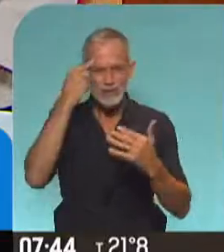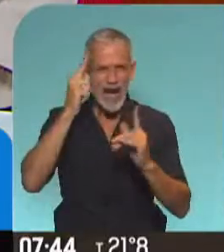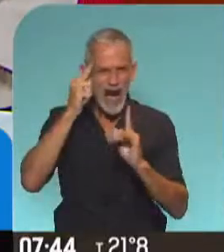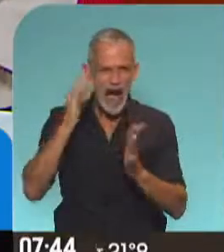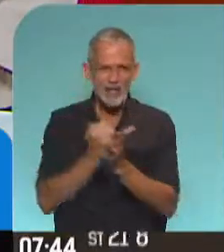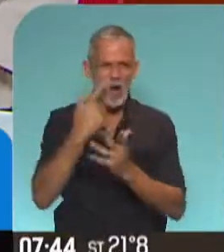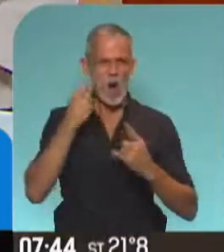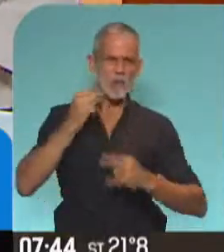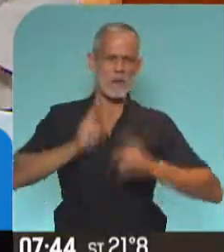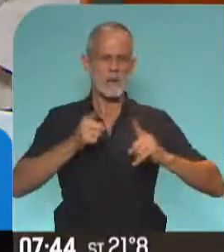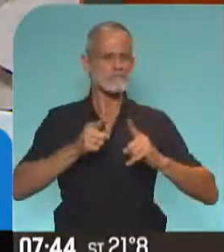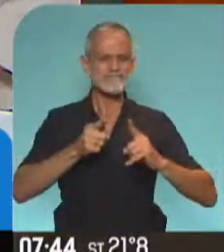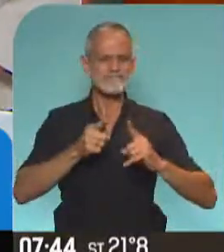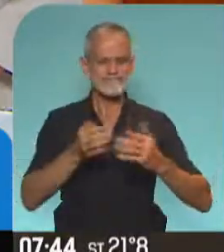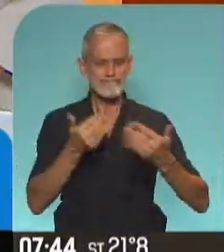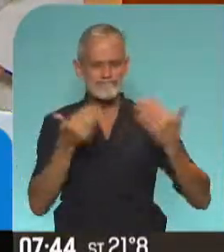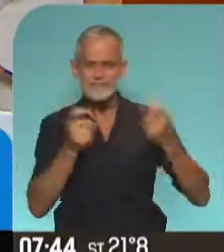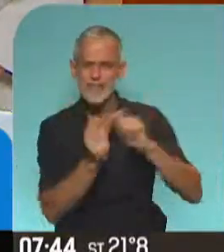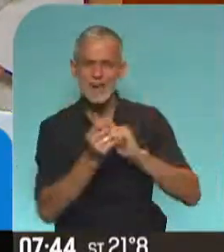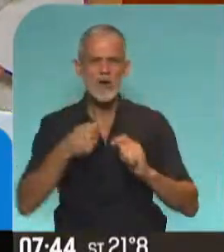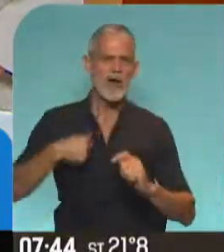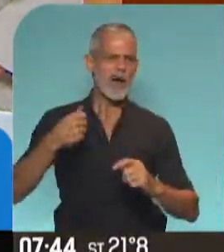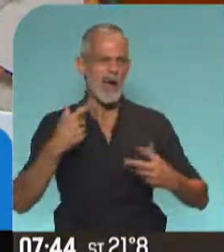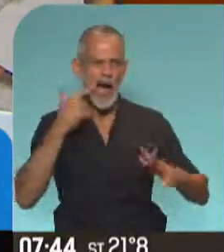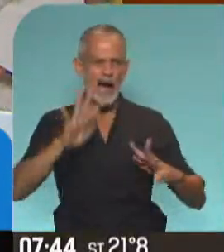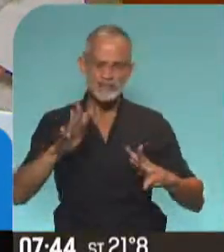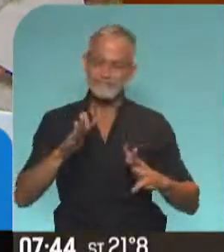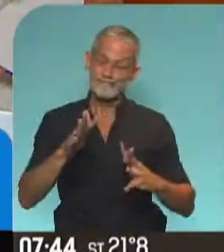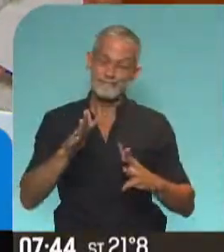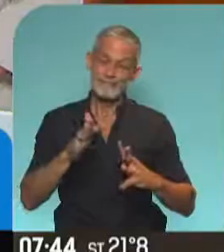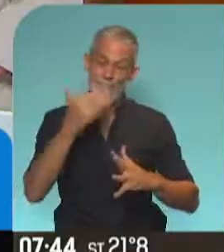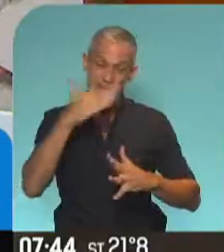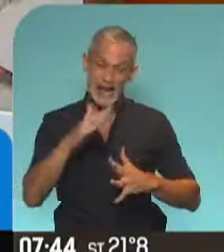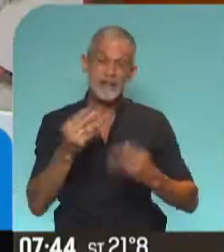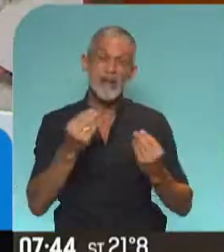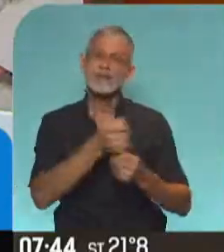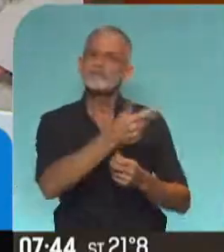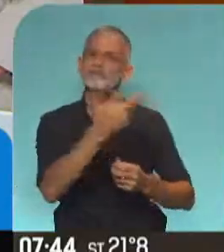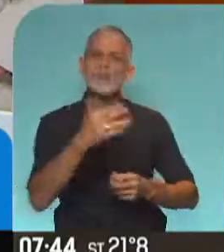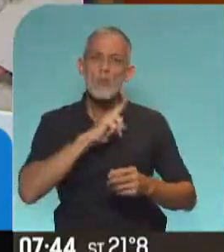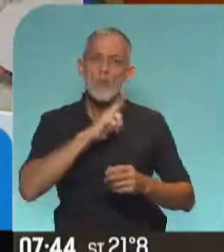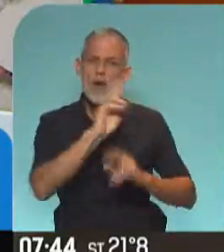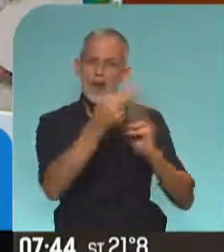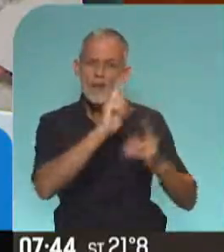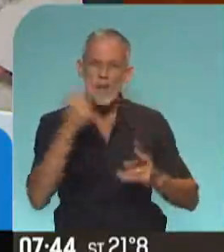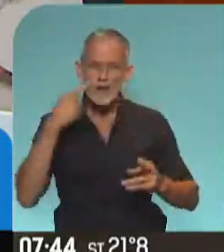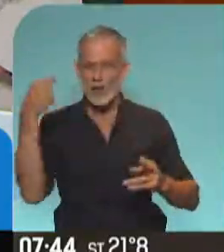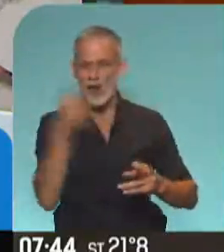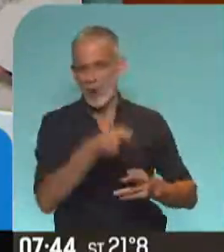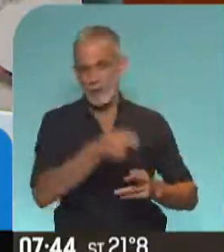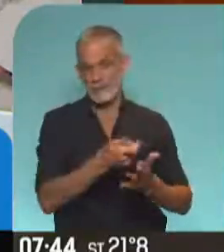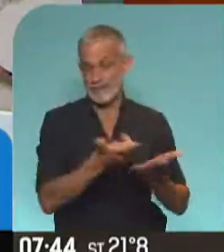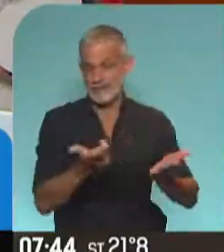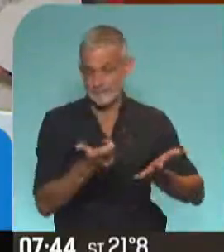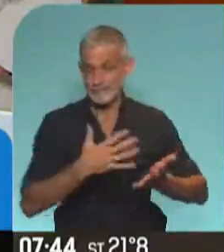de masculinidad que hoy es agresiva, que hoy es tóxica y que termina con este número de femicidios que estamos